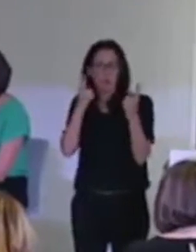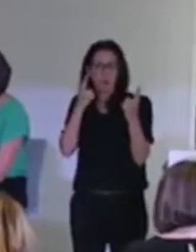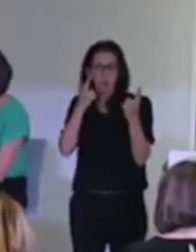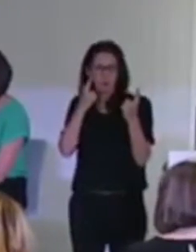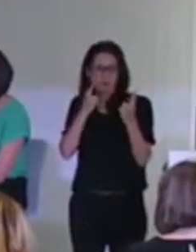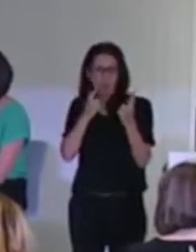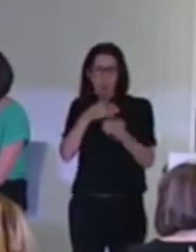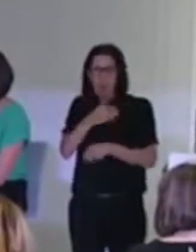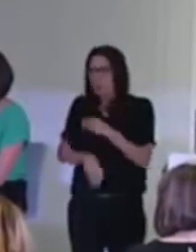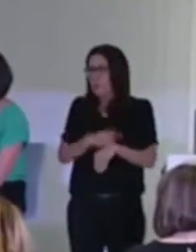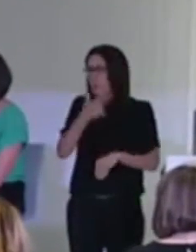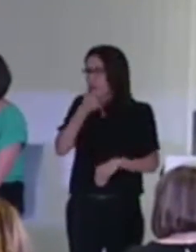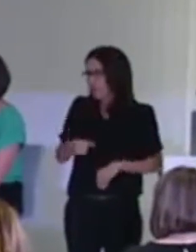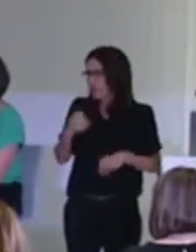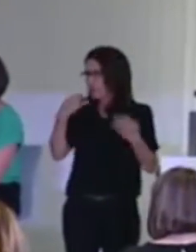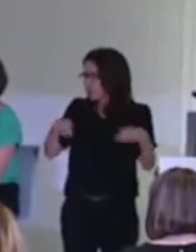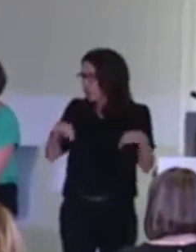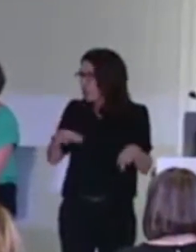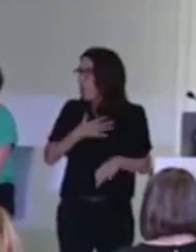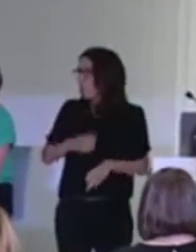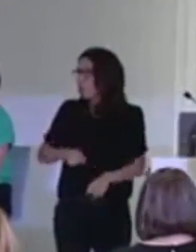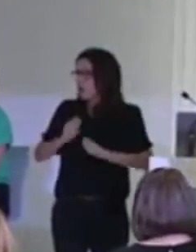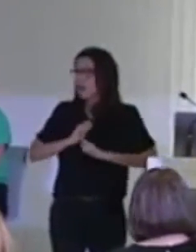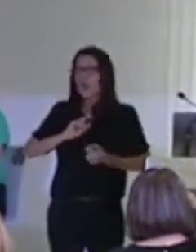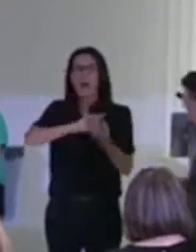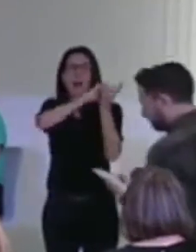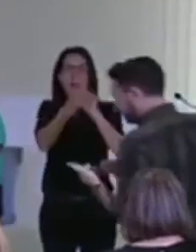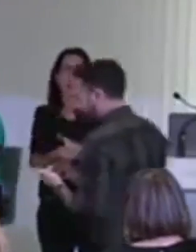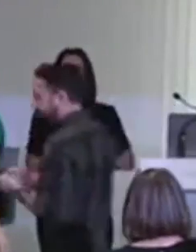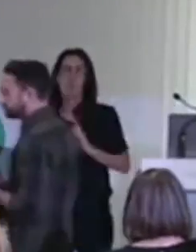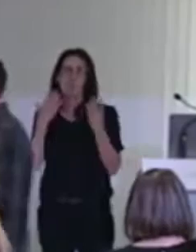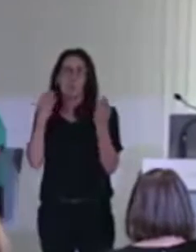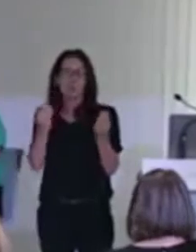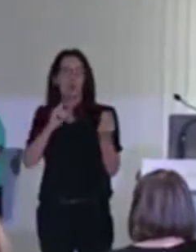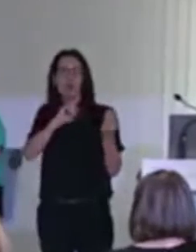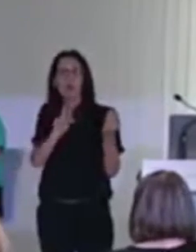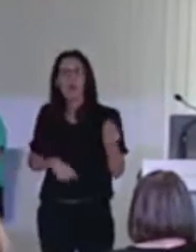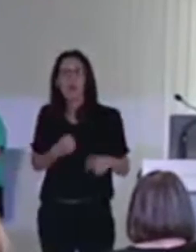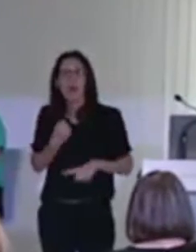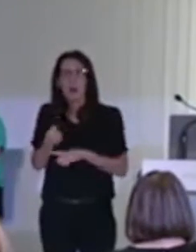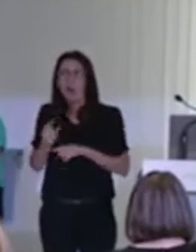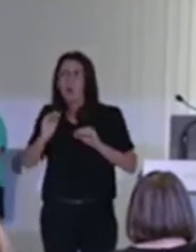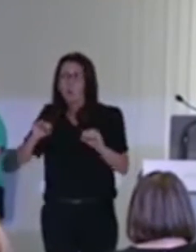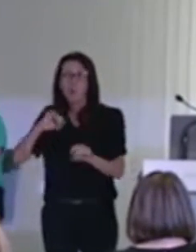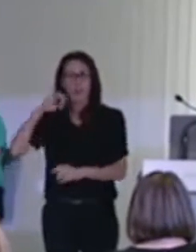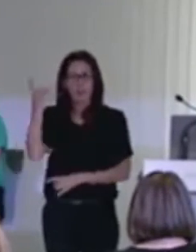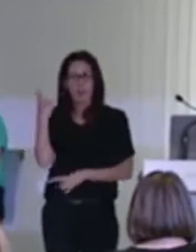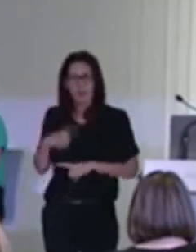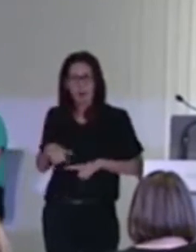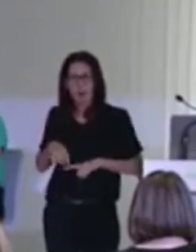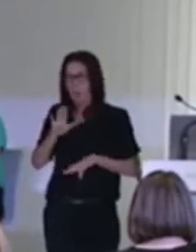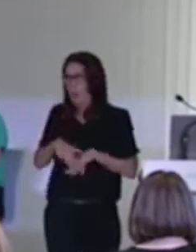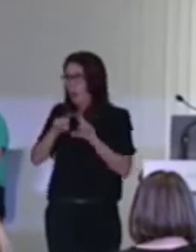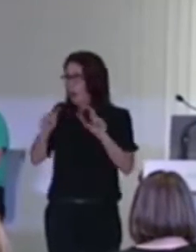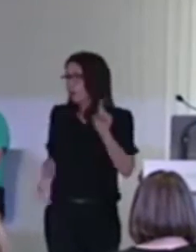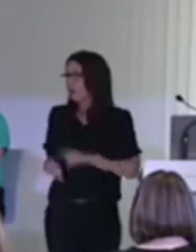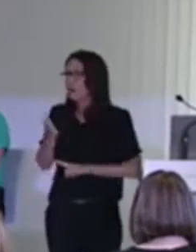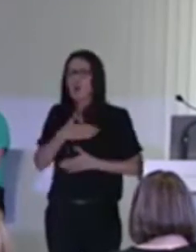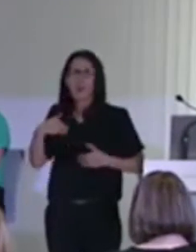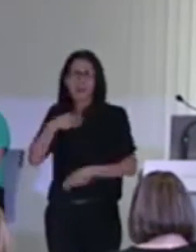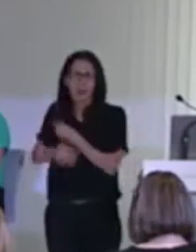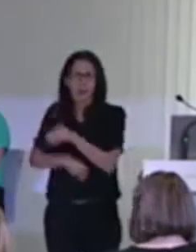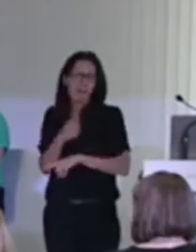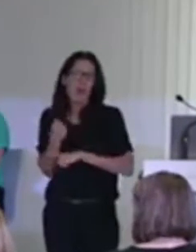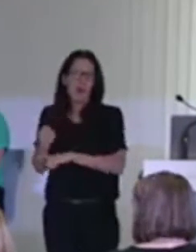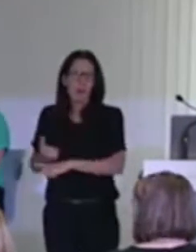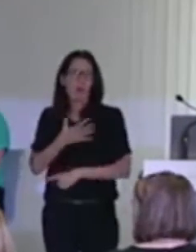fácil, sencillo de la tecnología puede cambiar mucho y apoyar tu iniciativa de emprendimiento y lo que quieras hacer. Y